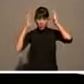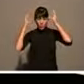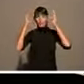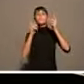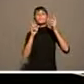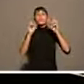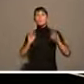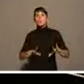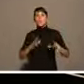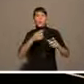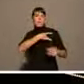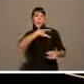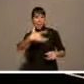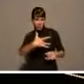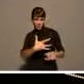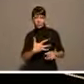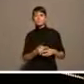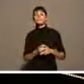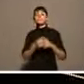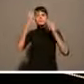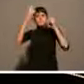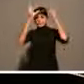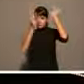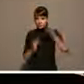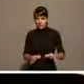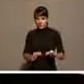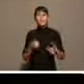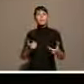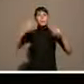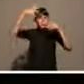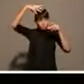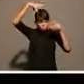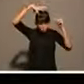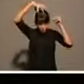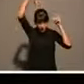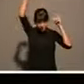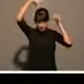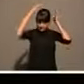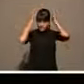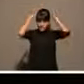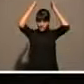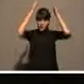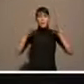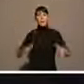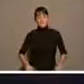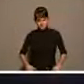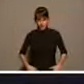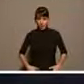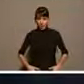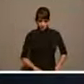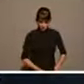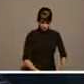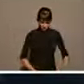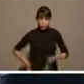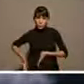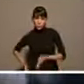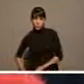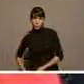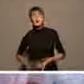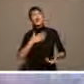de la nieve. Sobre ella, un sombrerito alto, alto y estirado. Nuestro pantalón es bombacho, del color de la regaliz y